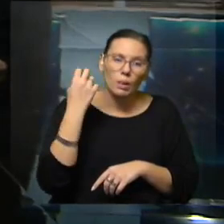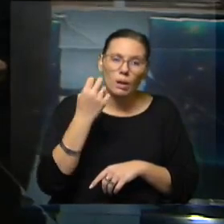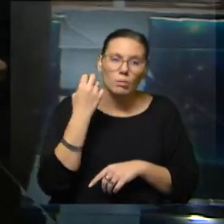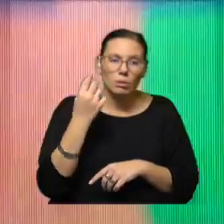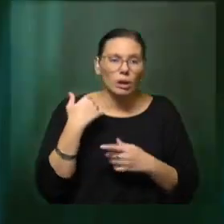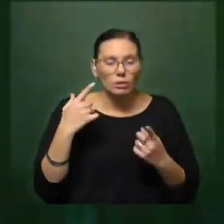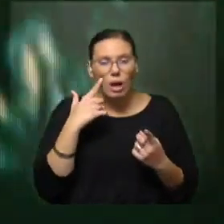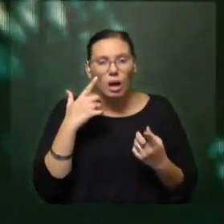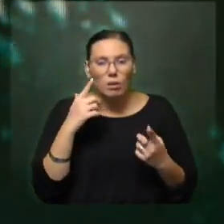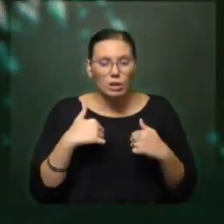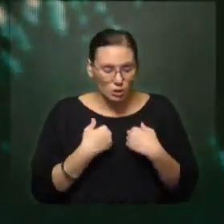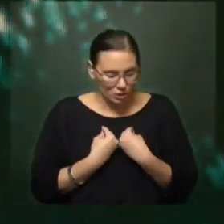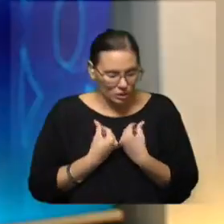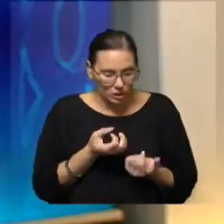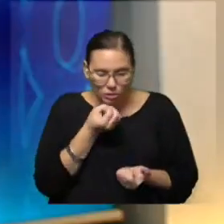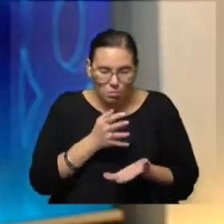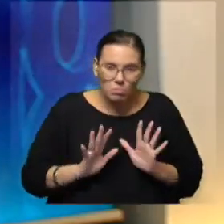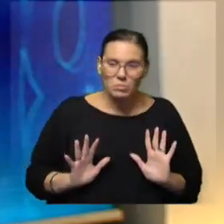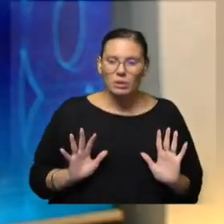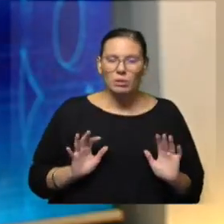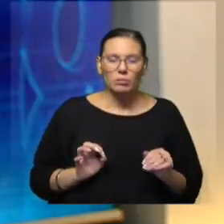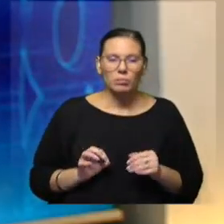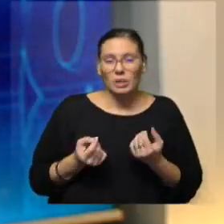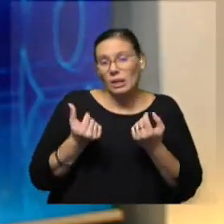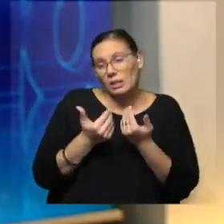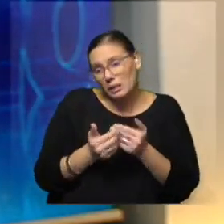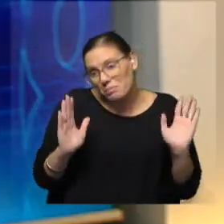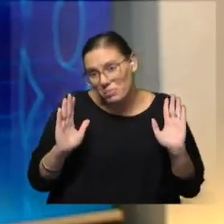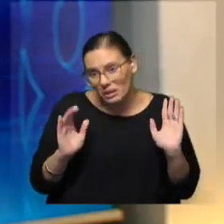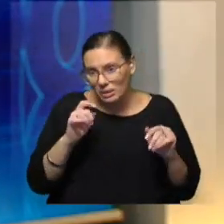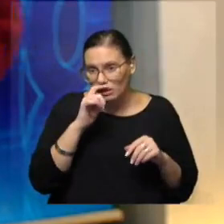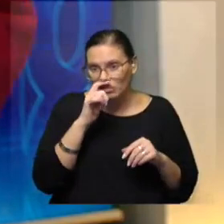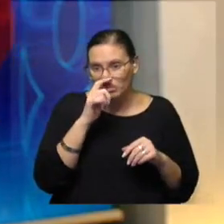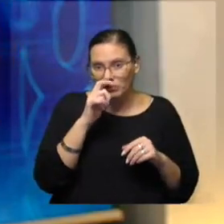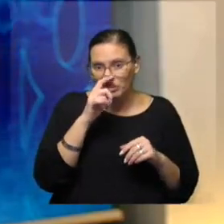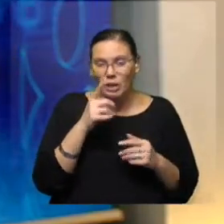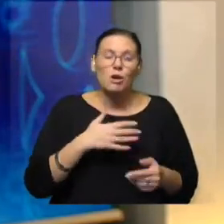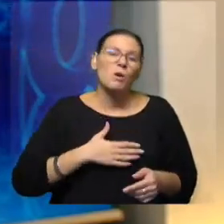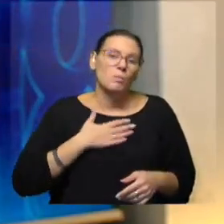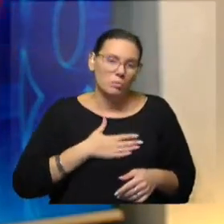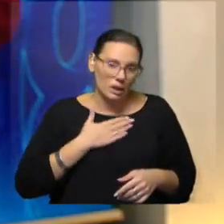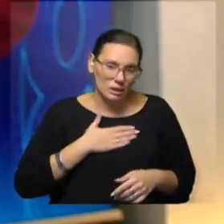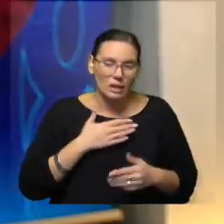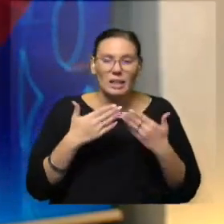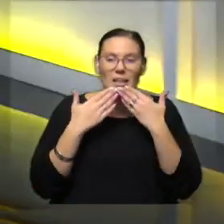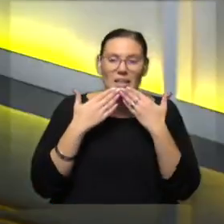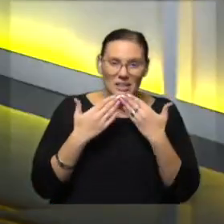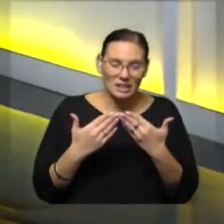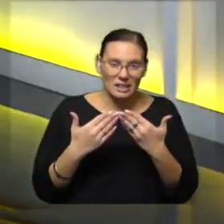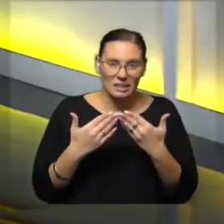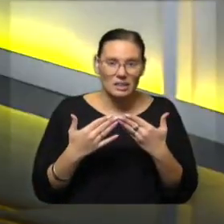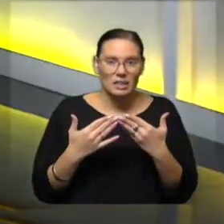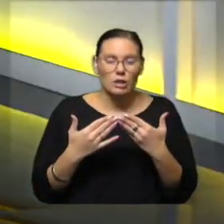me voy encontrando a mí misma. Perfecto, claro. Sí. Recién arrancas, así que divino. Bueno, un placer, Eugenia. Muchas gracias. Bueno, muchas